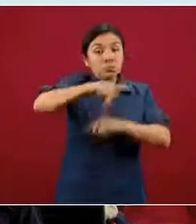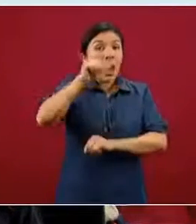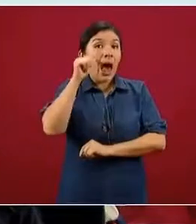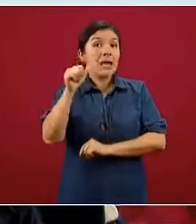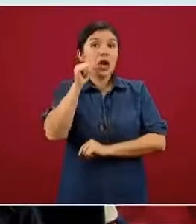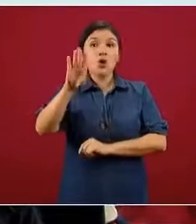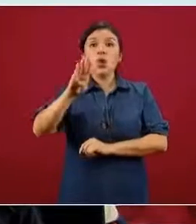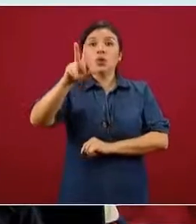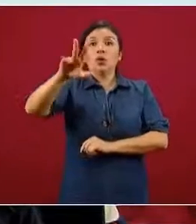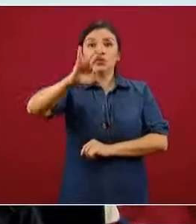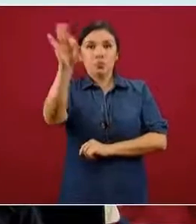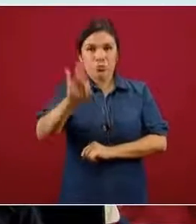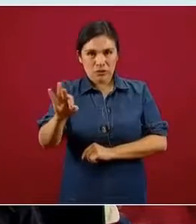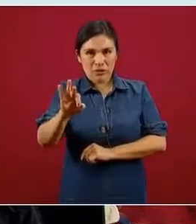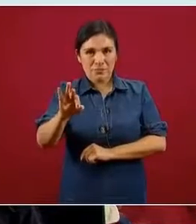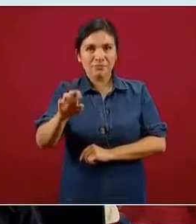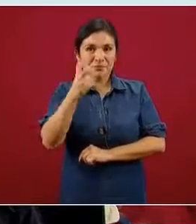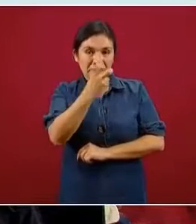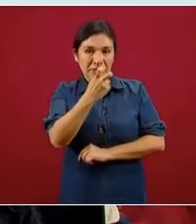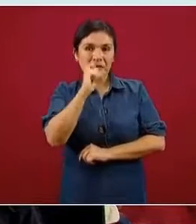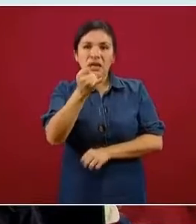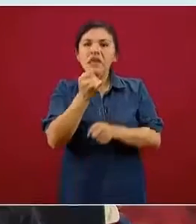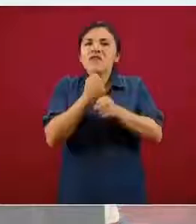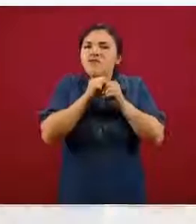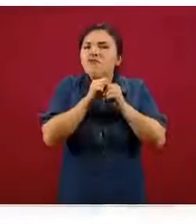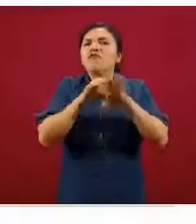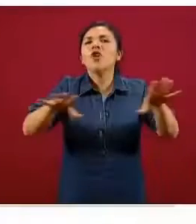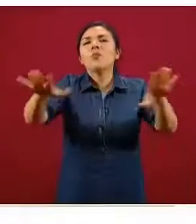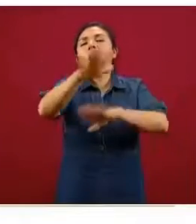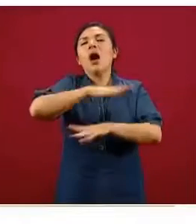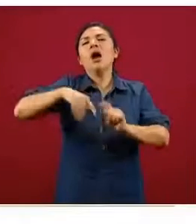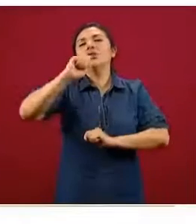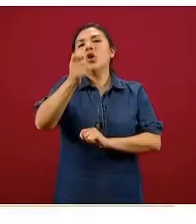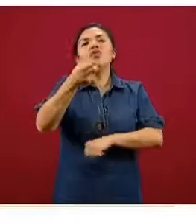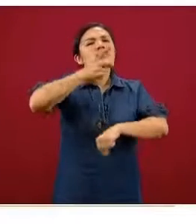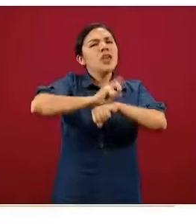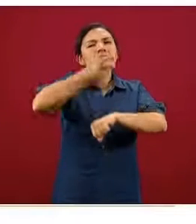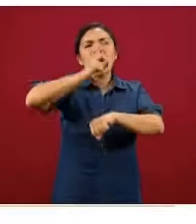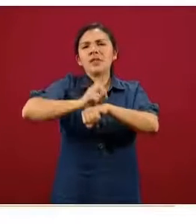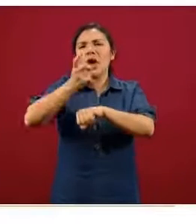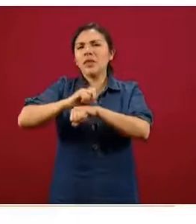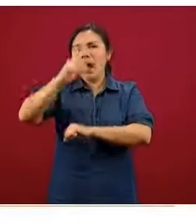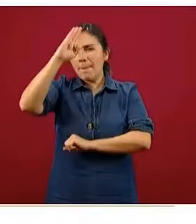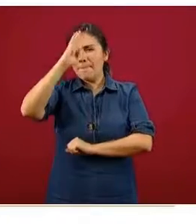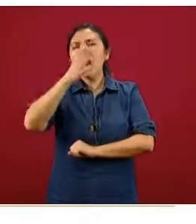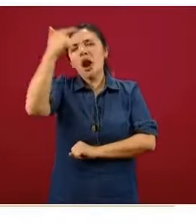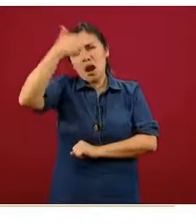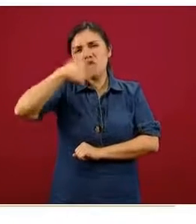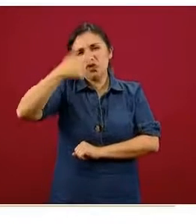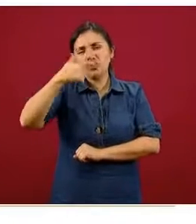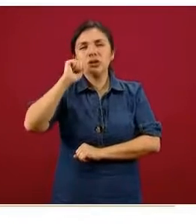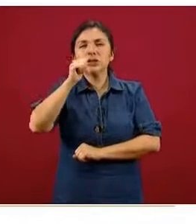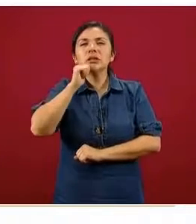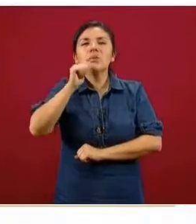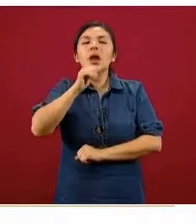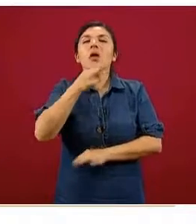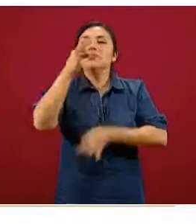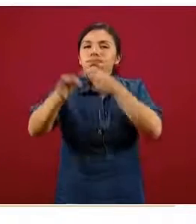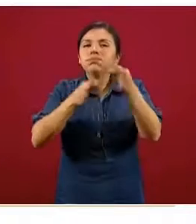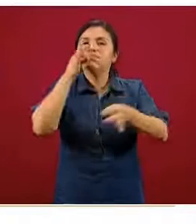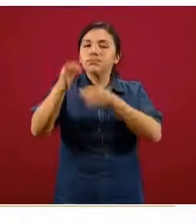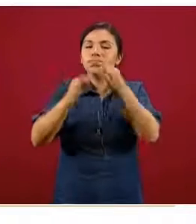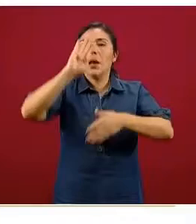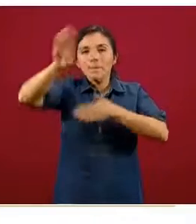fue del 98%, recordando que este es un informe que corta todos los días a la medianoche y se presenta el